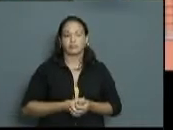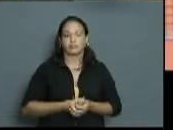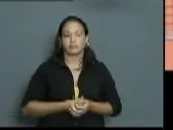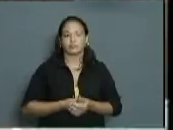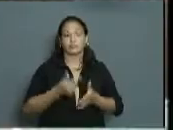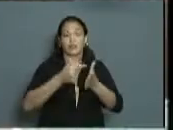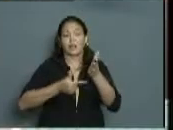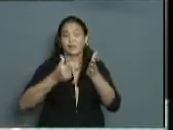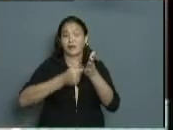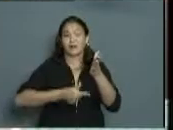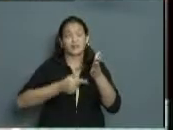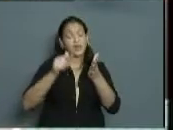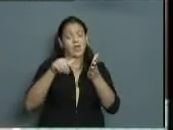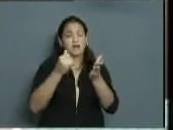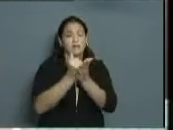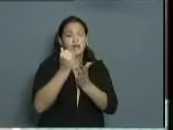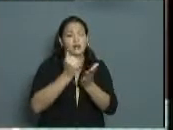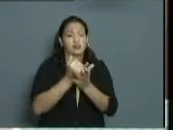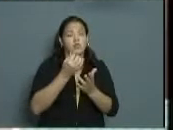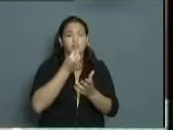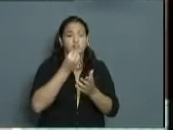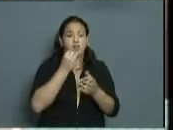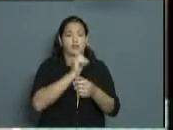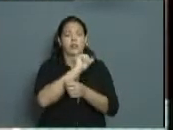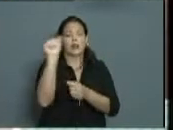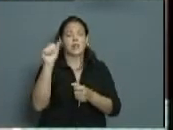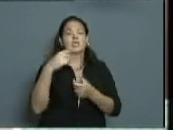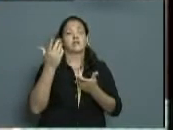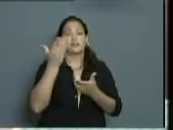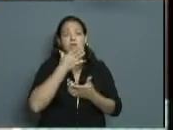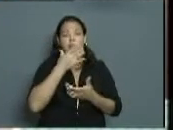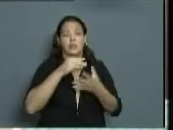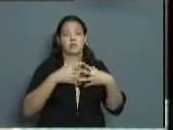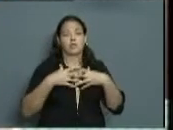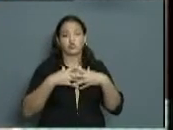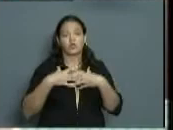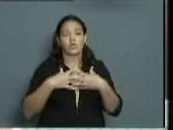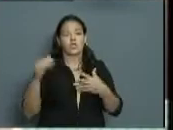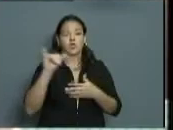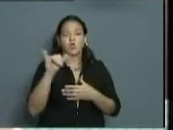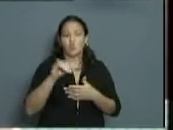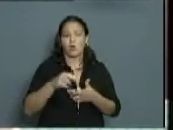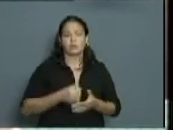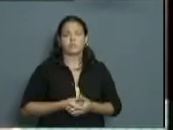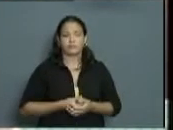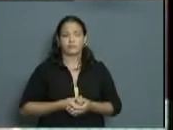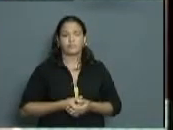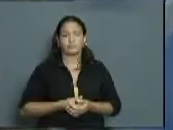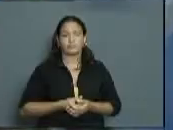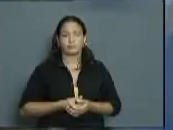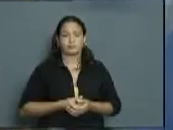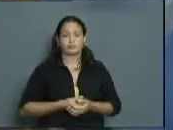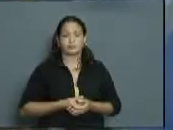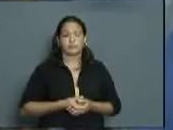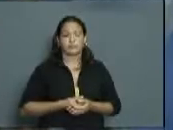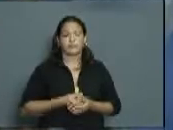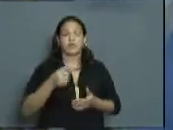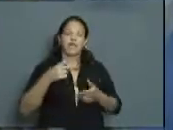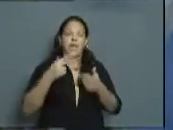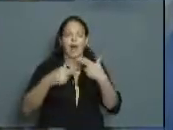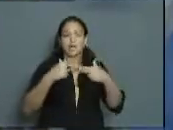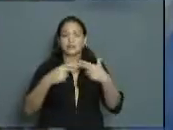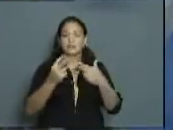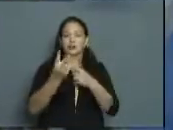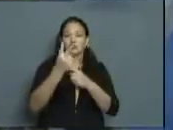programa de este miércoles también jugarán Estados Unidos y Canadá y República Dominicana y Puerto Rico. Hasta el momento, Dominicana, Canadá y Estados Unidos marchan al frente